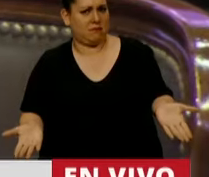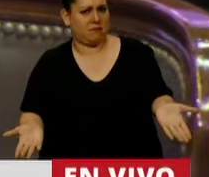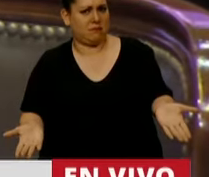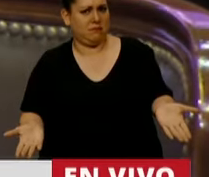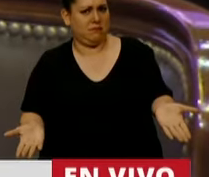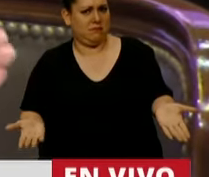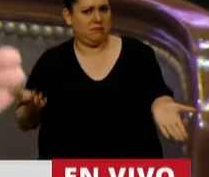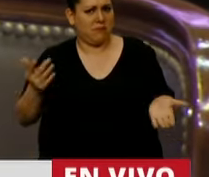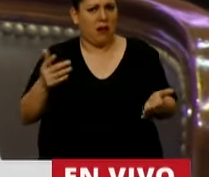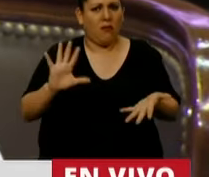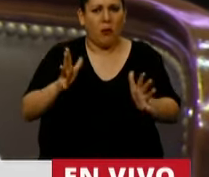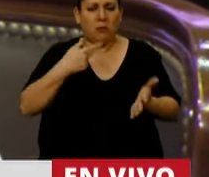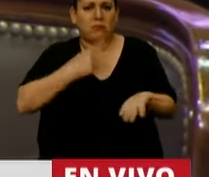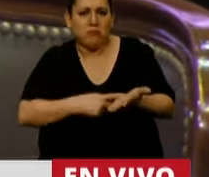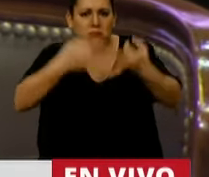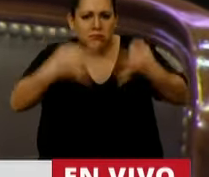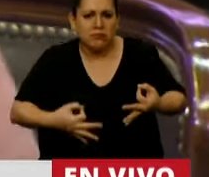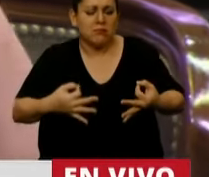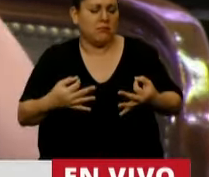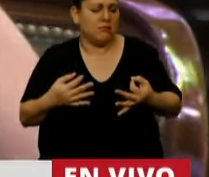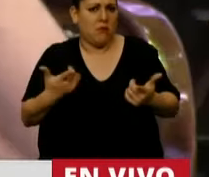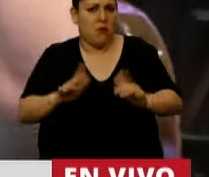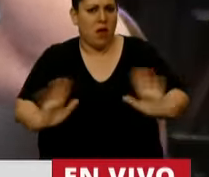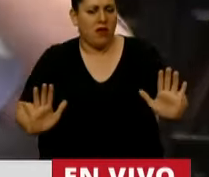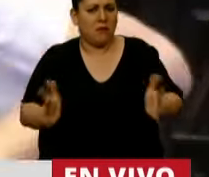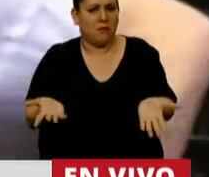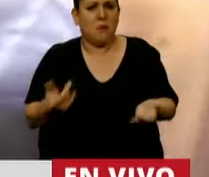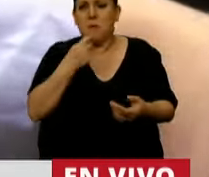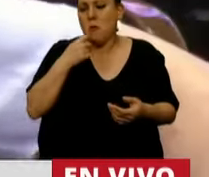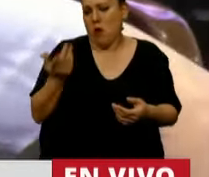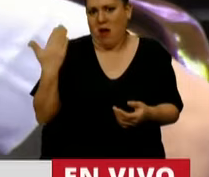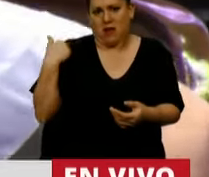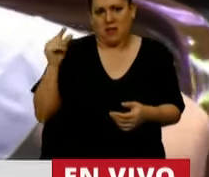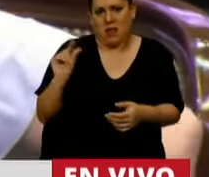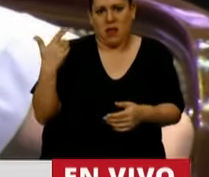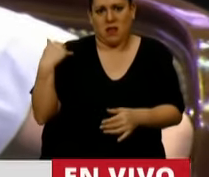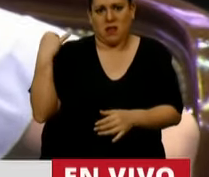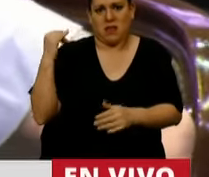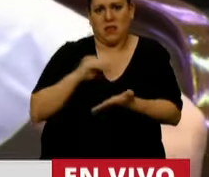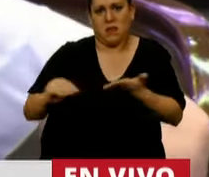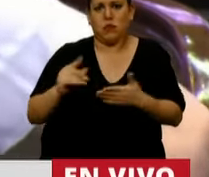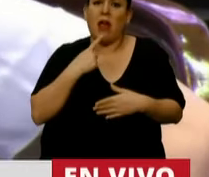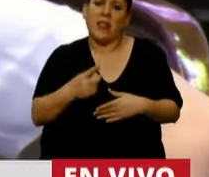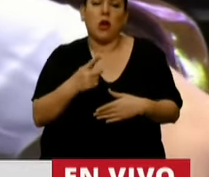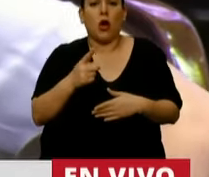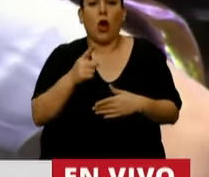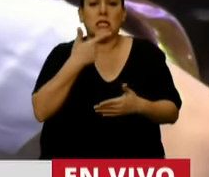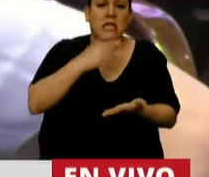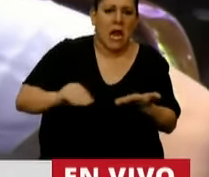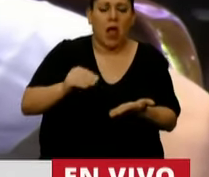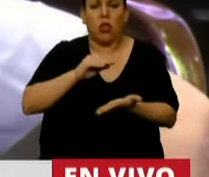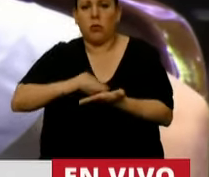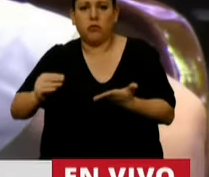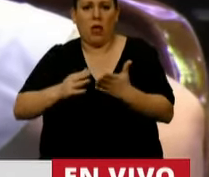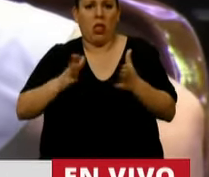y arbitrariedad, pero ni equidad ni necesidad. Voy a dar 2 ejemplos porque acá un diputado, al que aprecio mucho, dijo: vamos a crear una bicameral gratis.